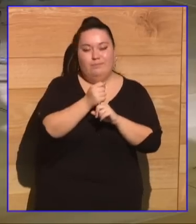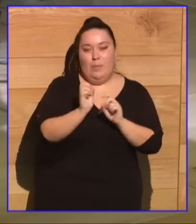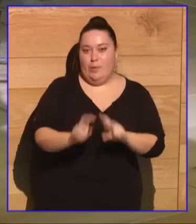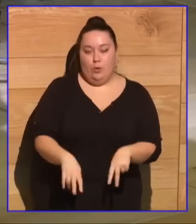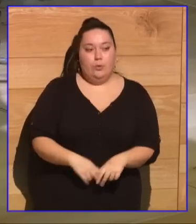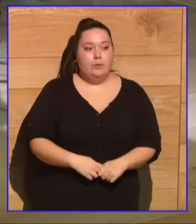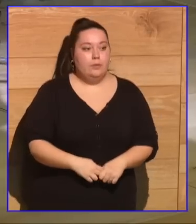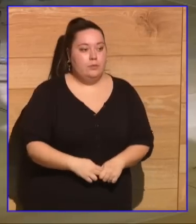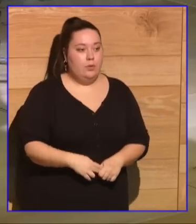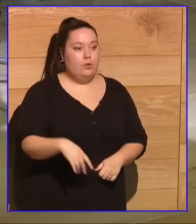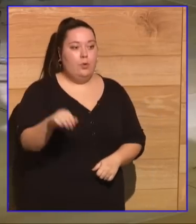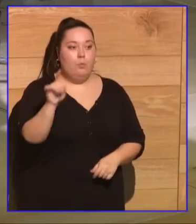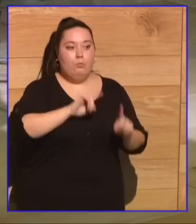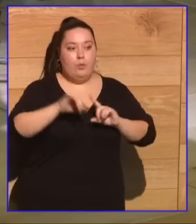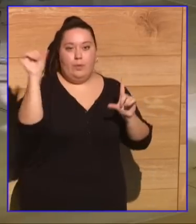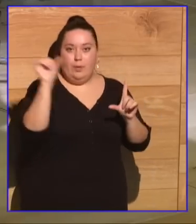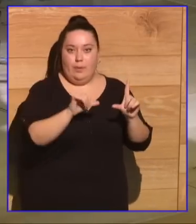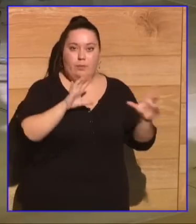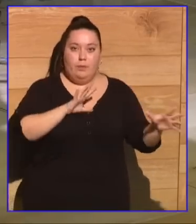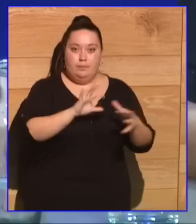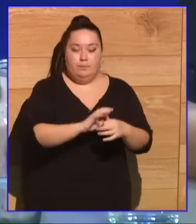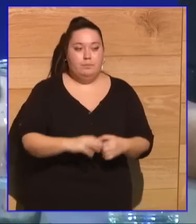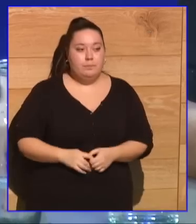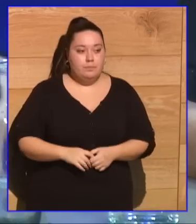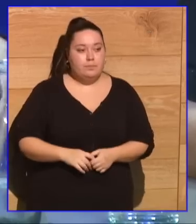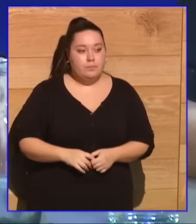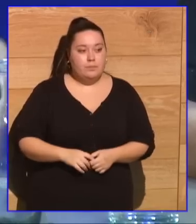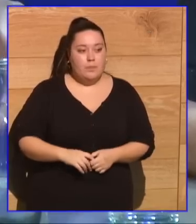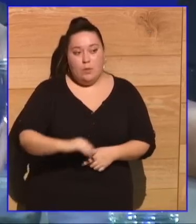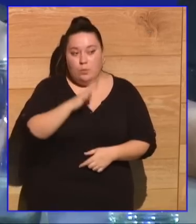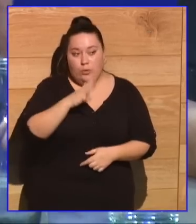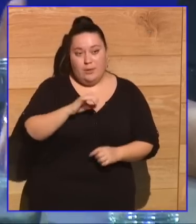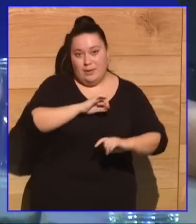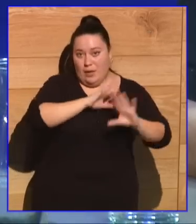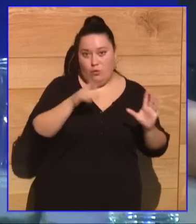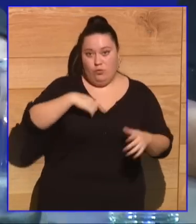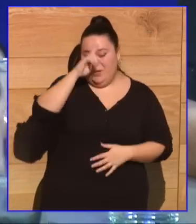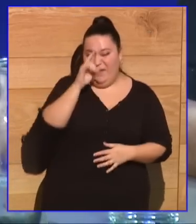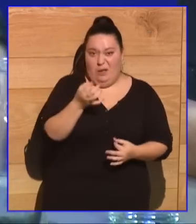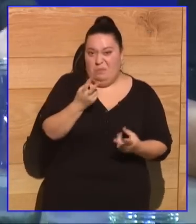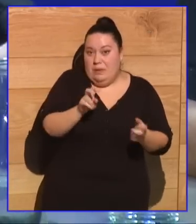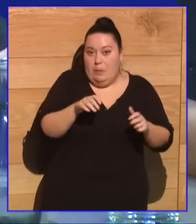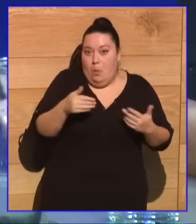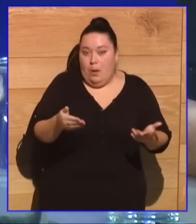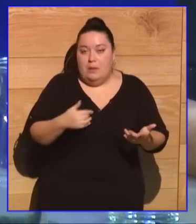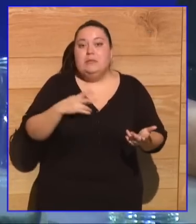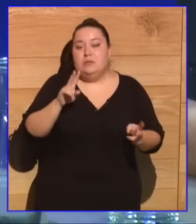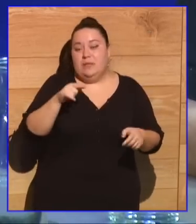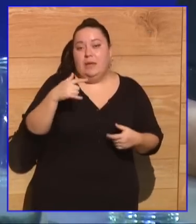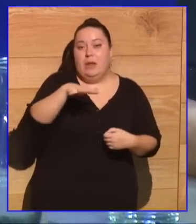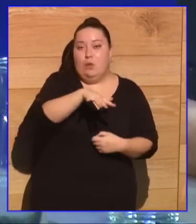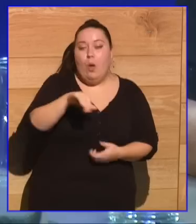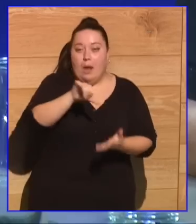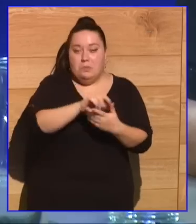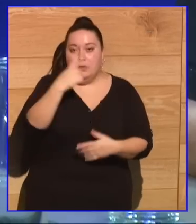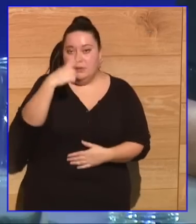historia personal. Yo tuve un problema con esta película, un problemita al principio, porque, claro, yo no sabía de qué iba. Sabía que era en Nueva Orleans y para